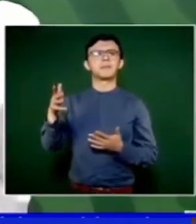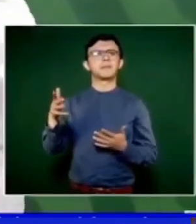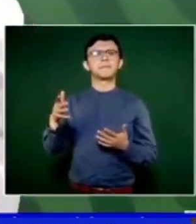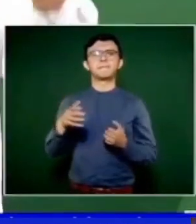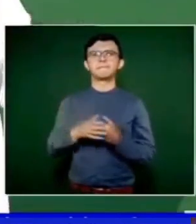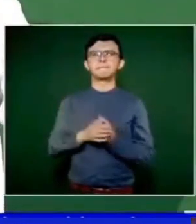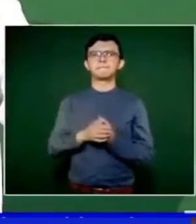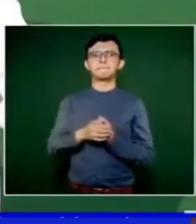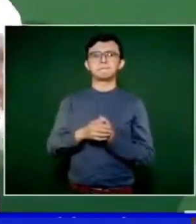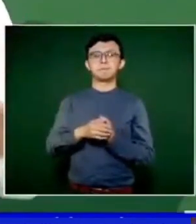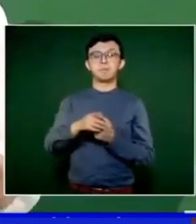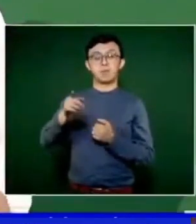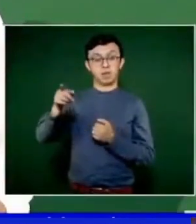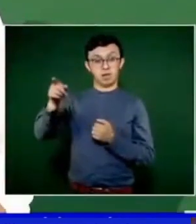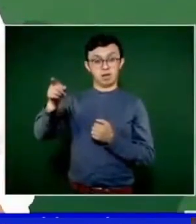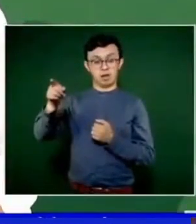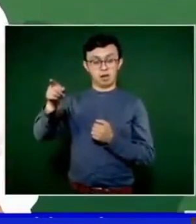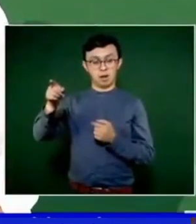el que le da orden